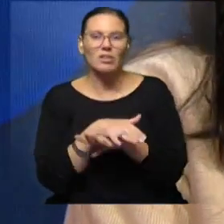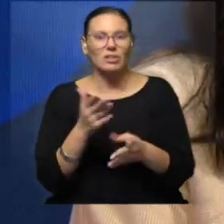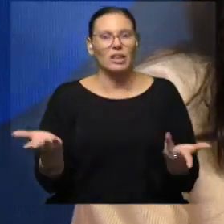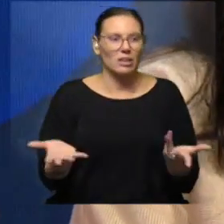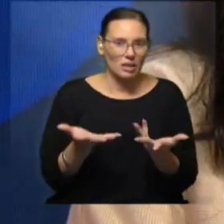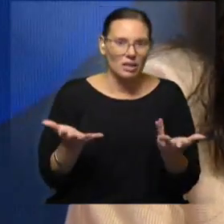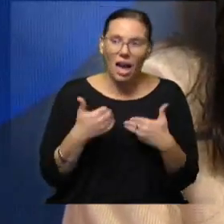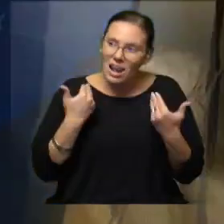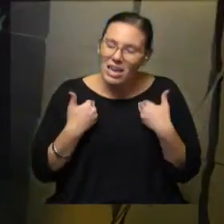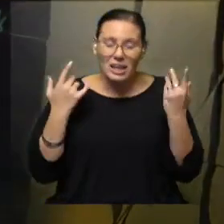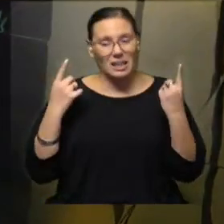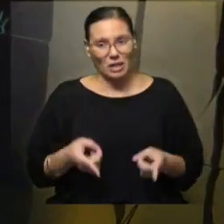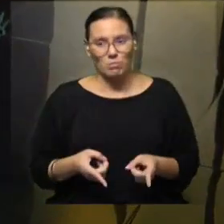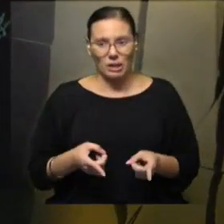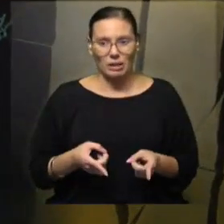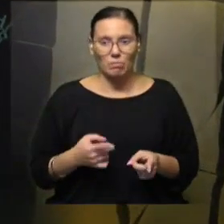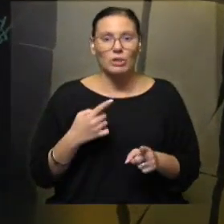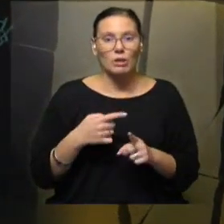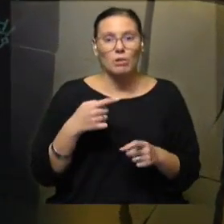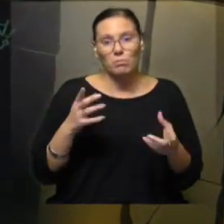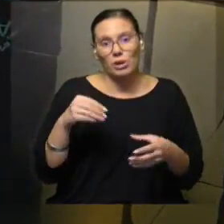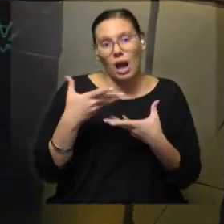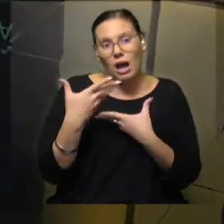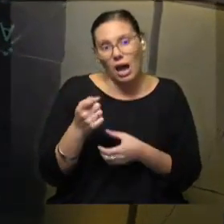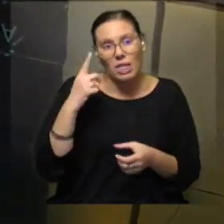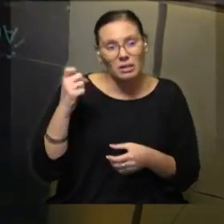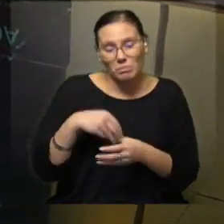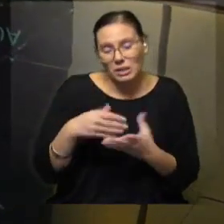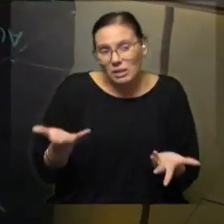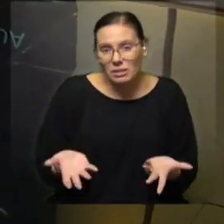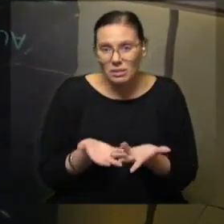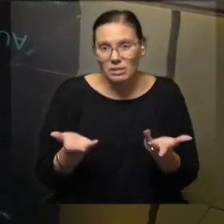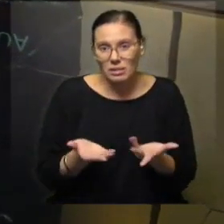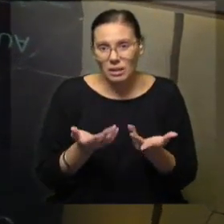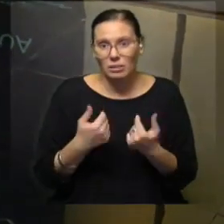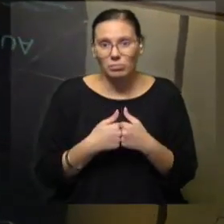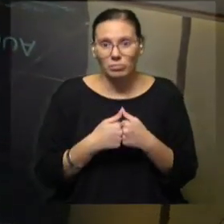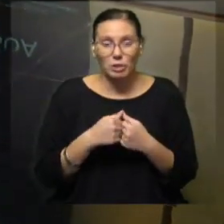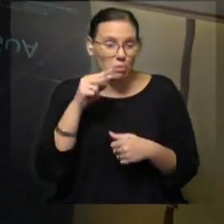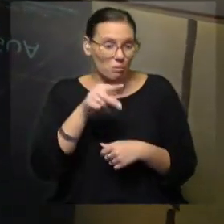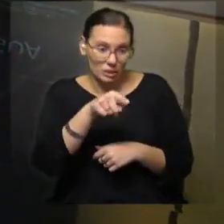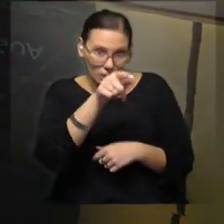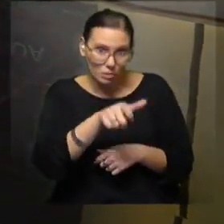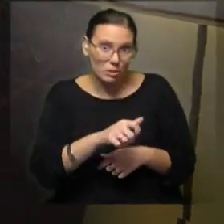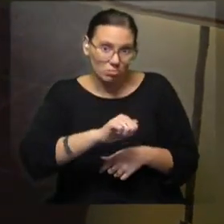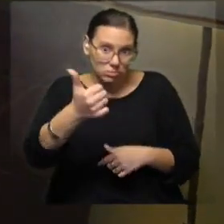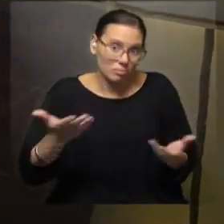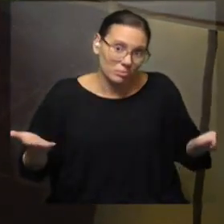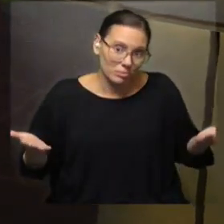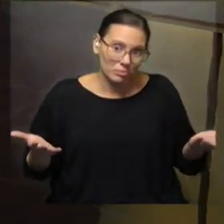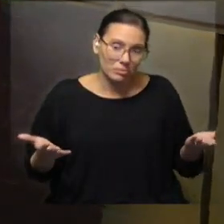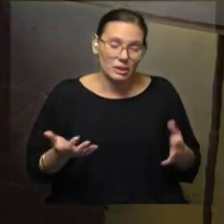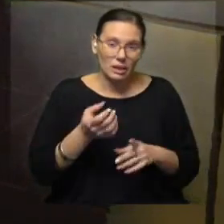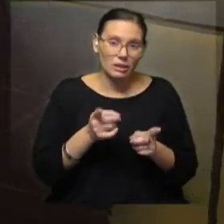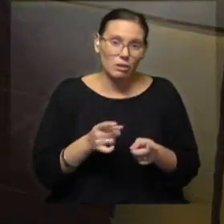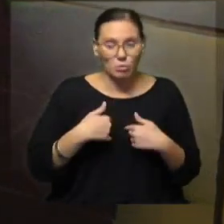y alegres también, claro, ellos por ser parte de la experiencia y por verte tener éxito también. Y